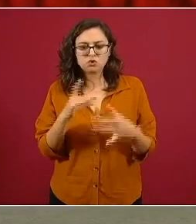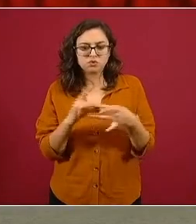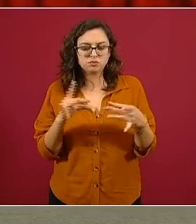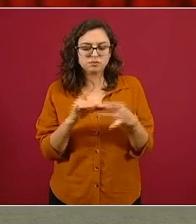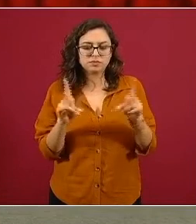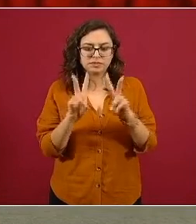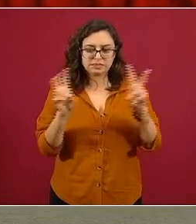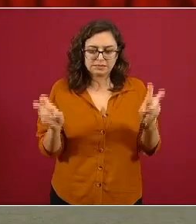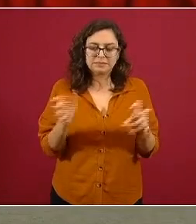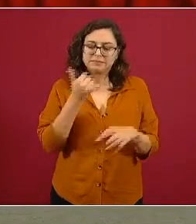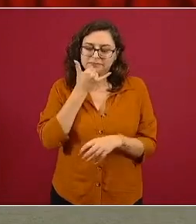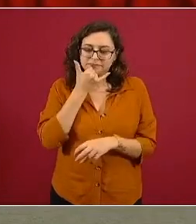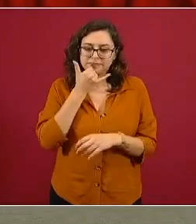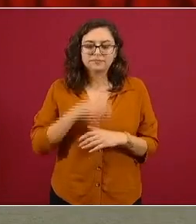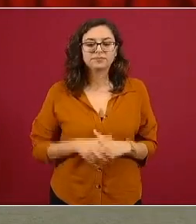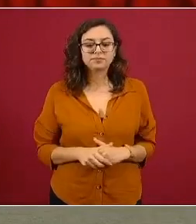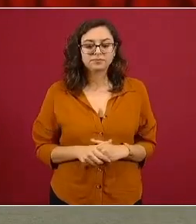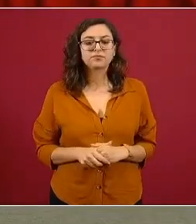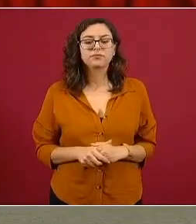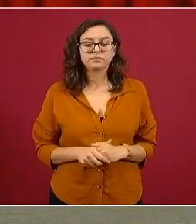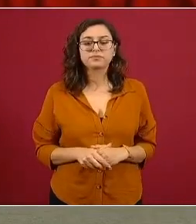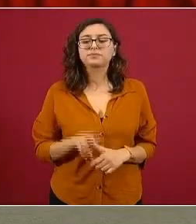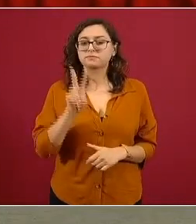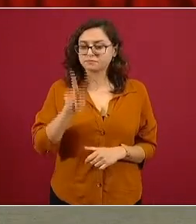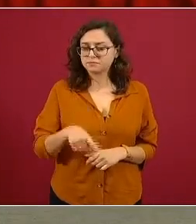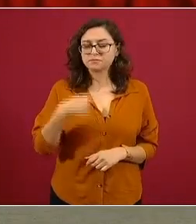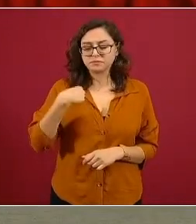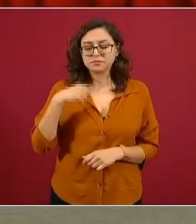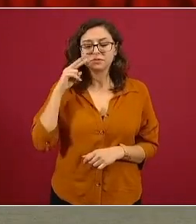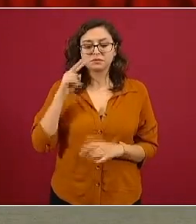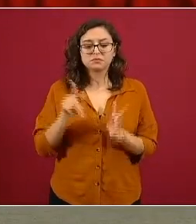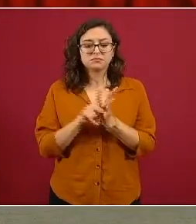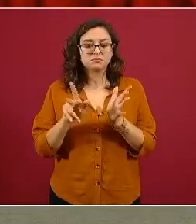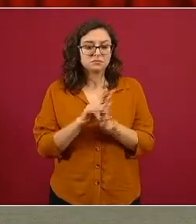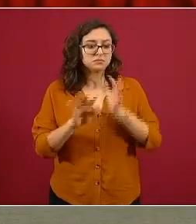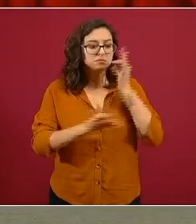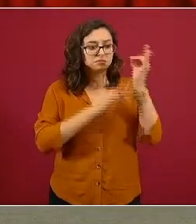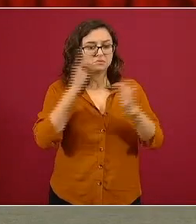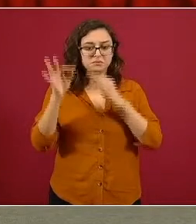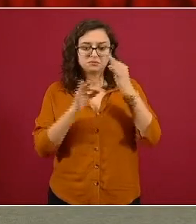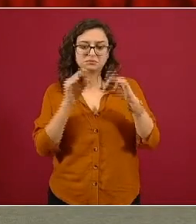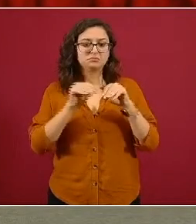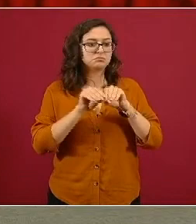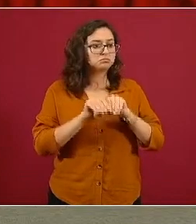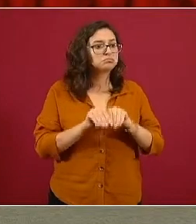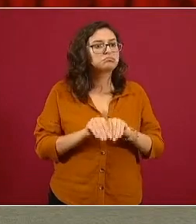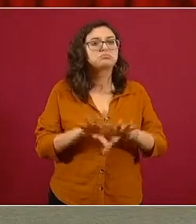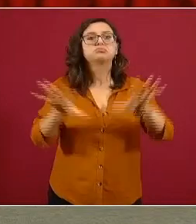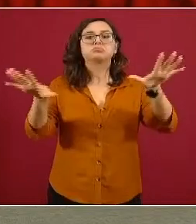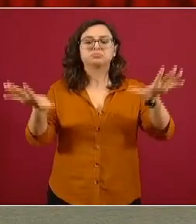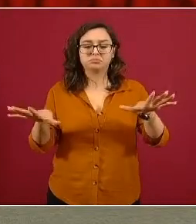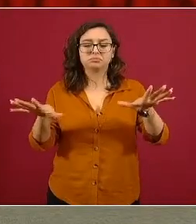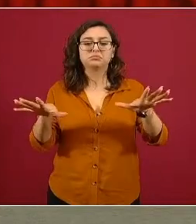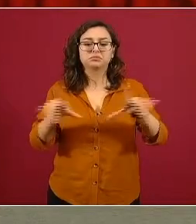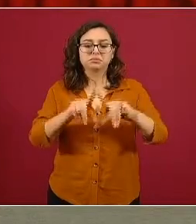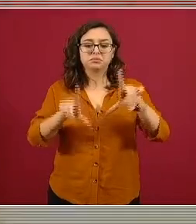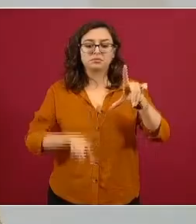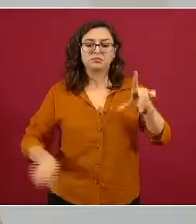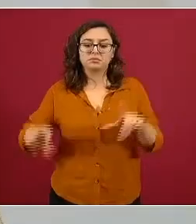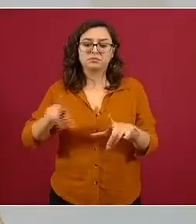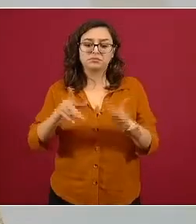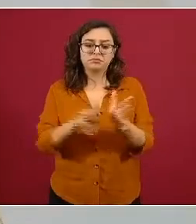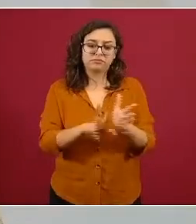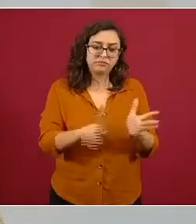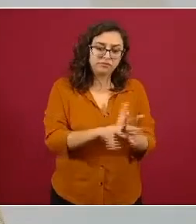retomamos. Efectivamente, en algunos medios de comunicación de alcance nacional, tanto